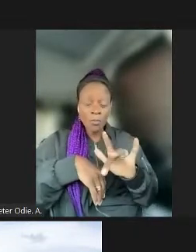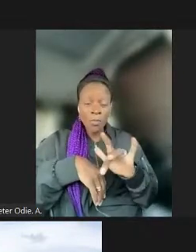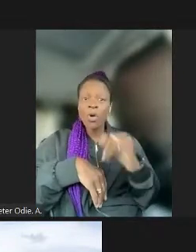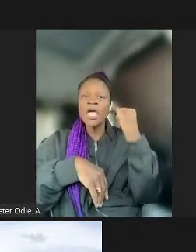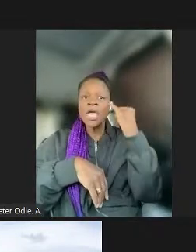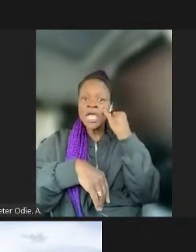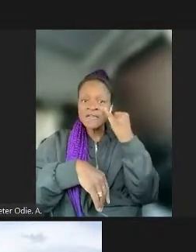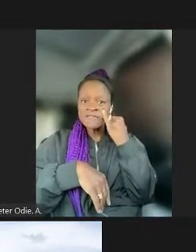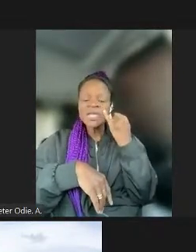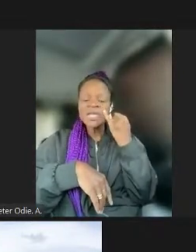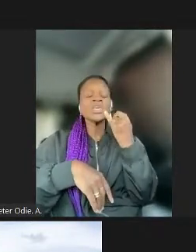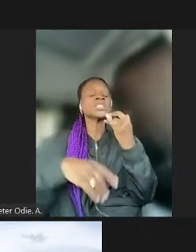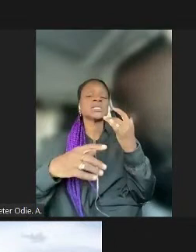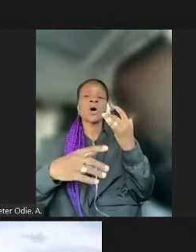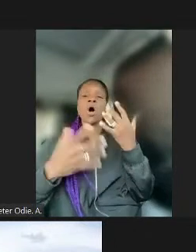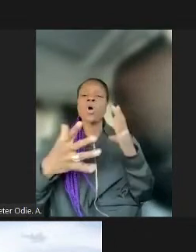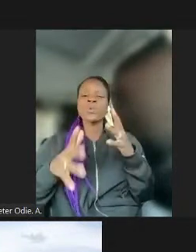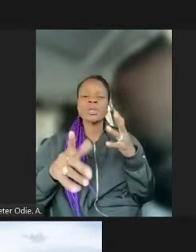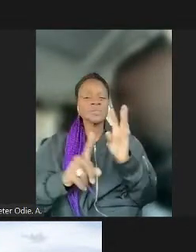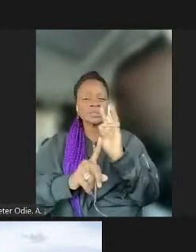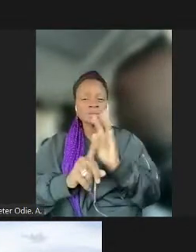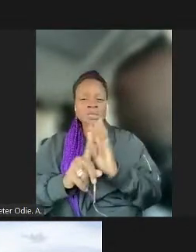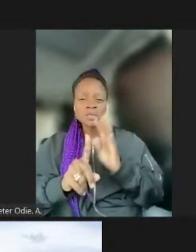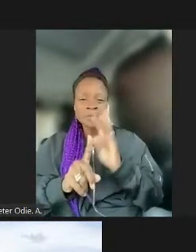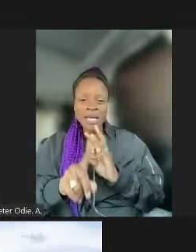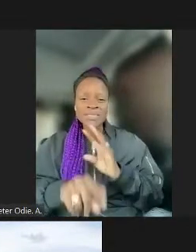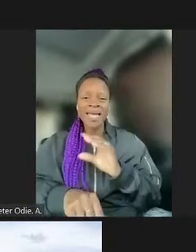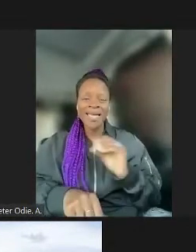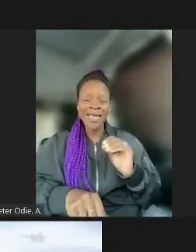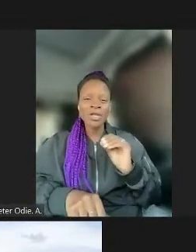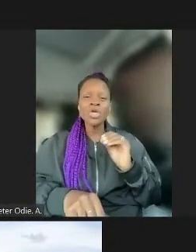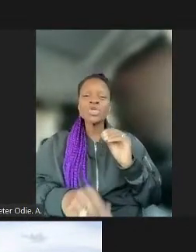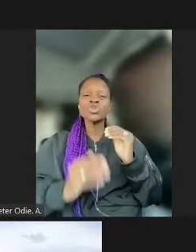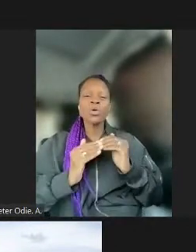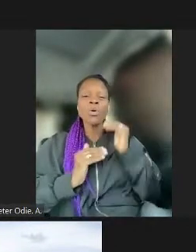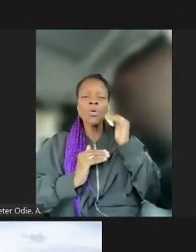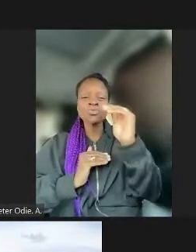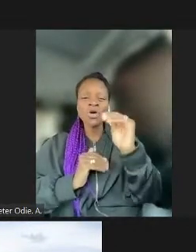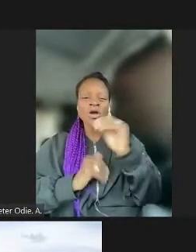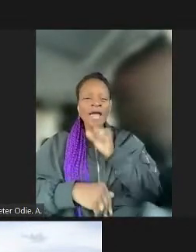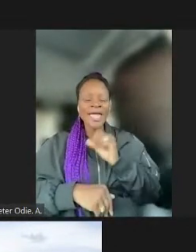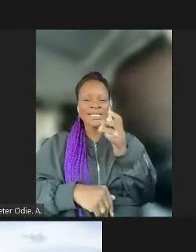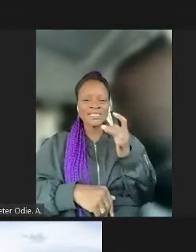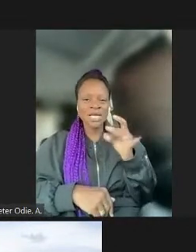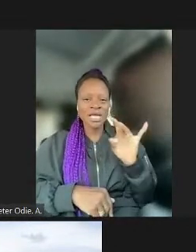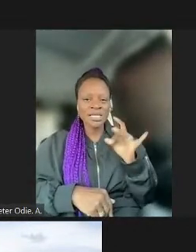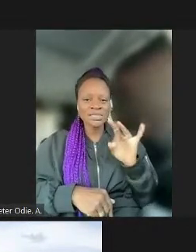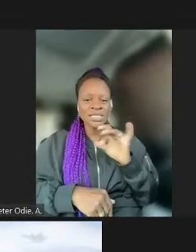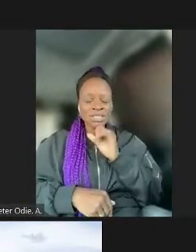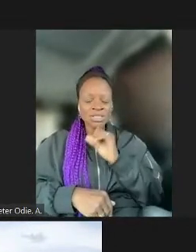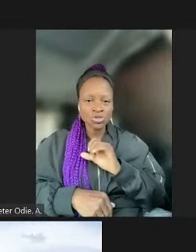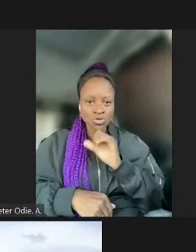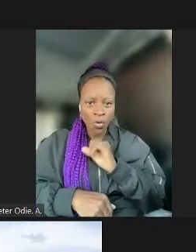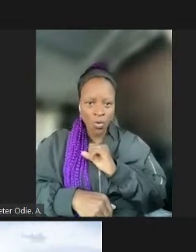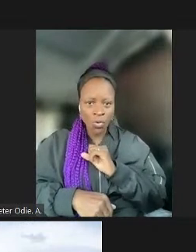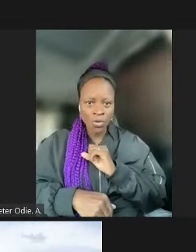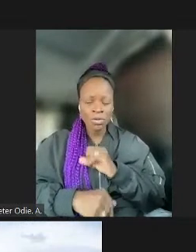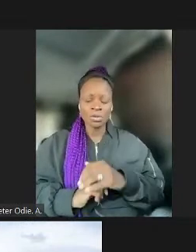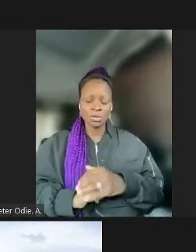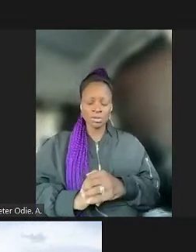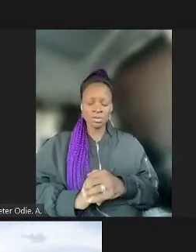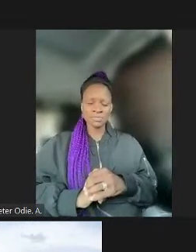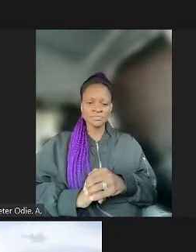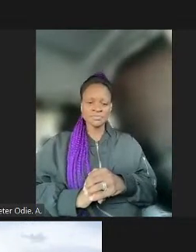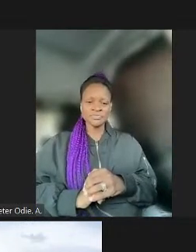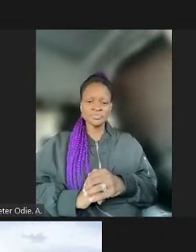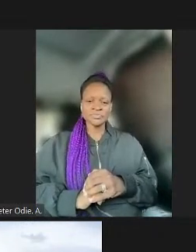18 años. Y estos boosters ya están, son críticos para los que están para la edad arriba de 65 años